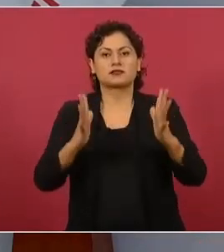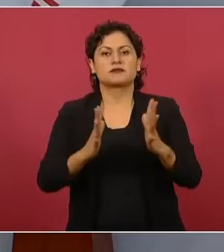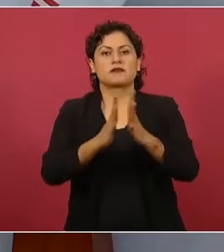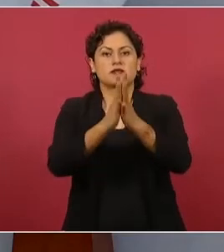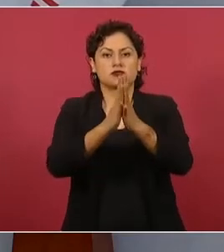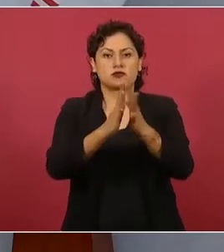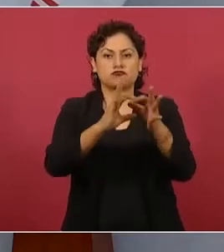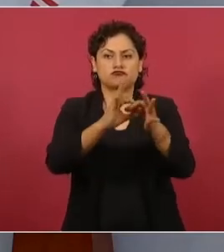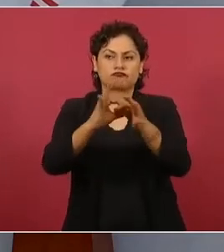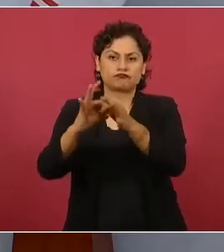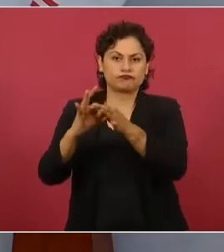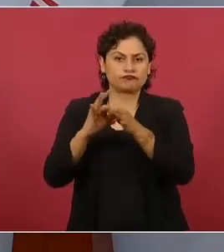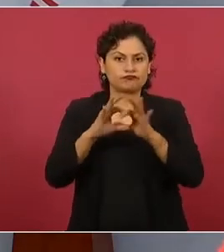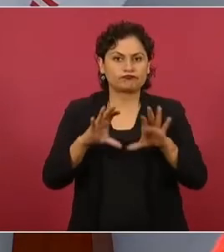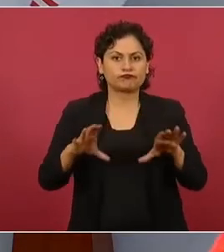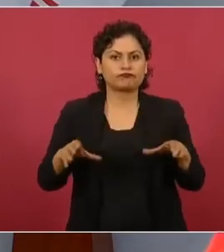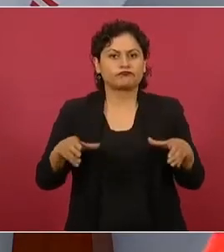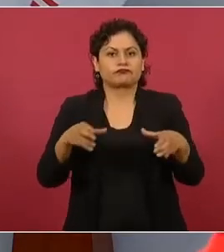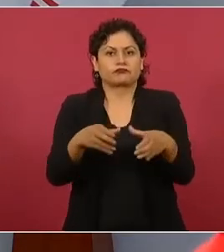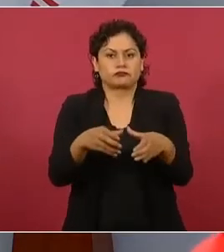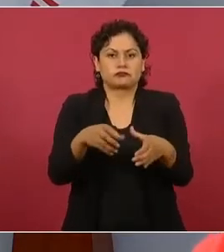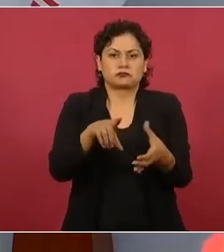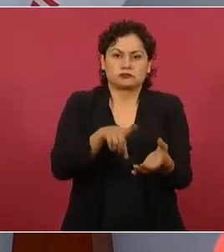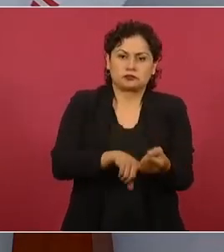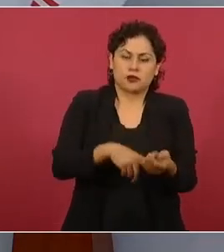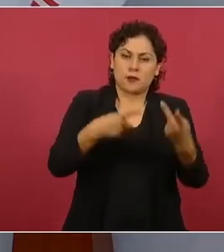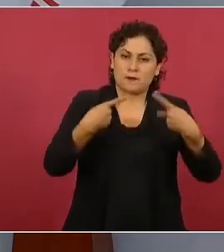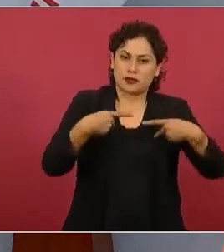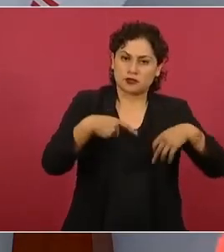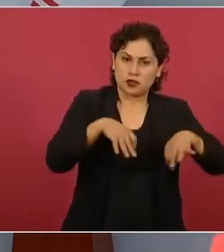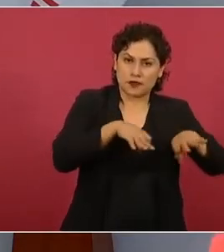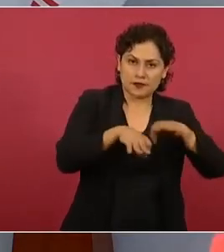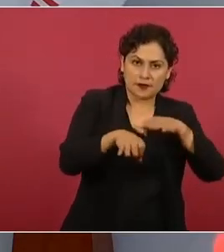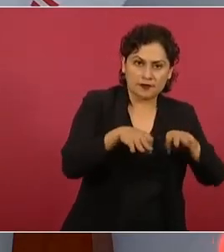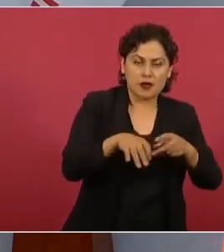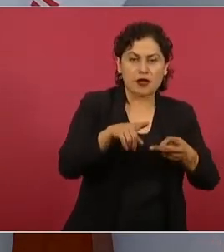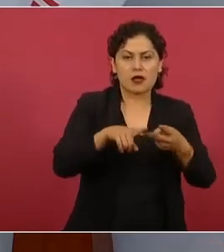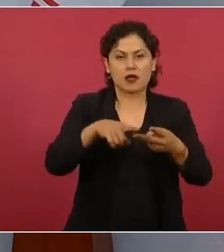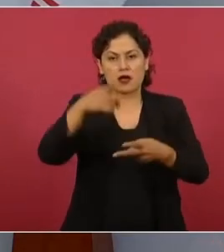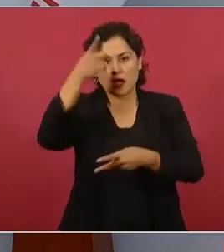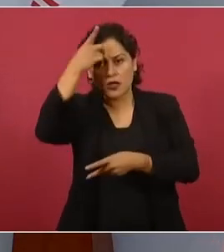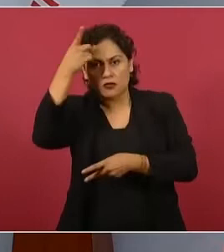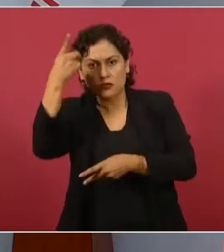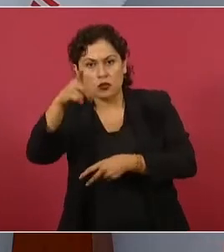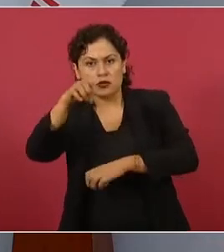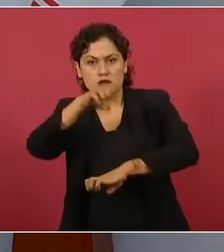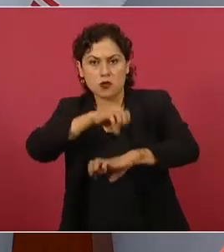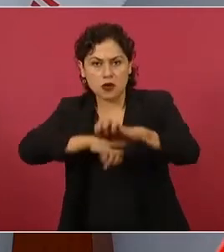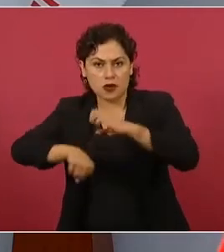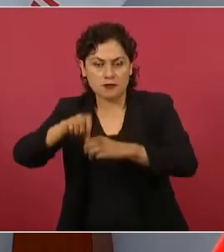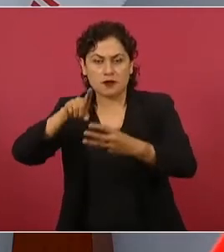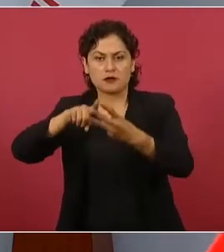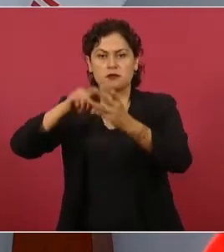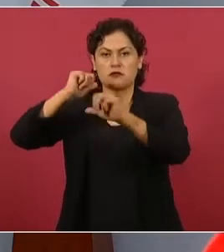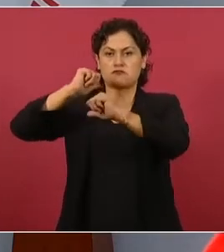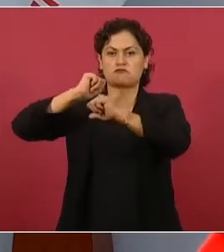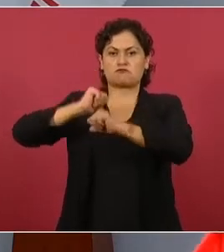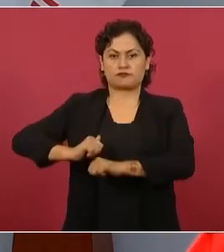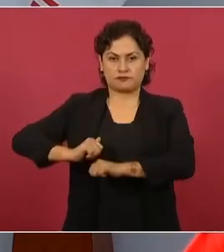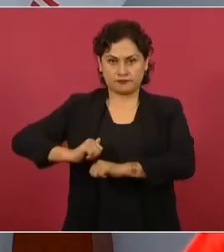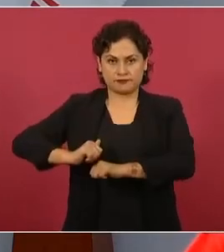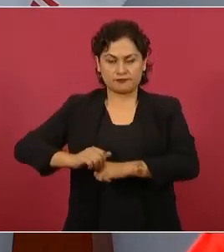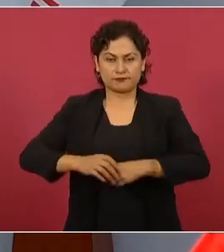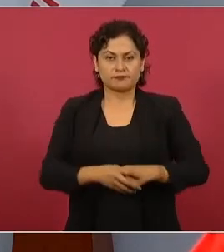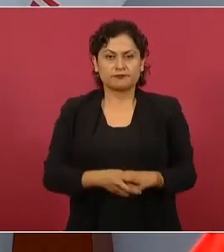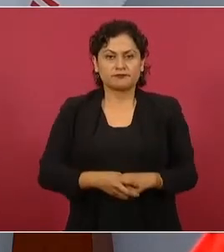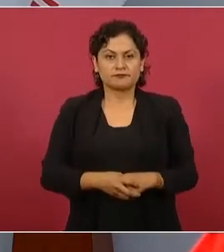conjunta de trabajadores, de empresarios y de las autoridades.